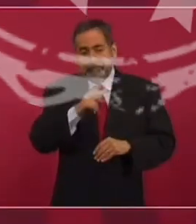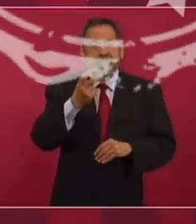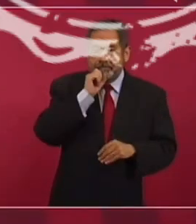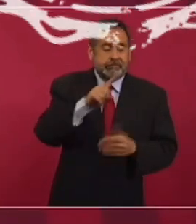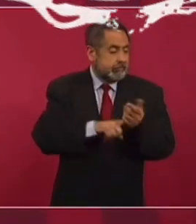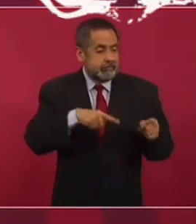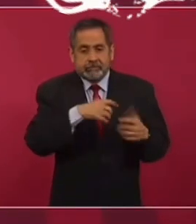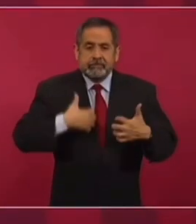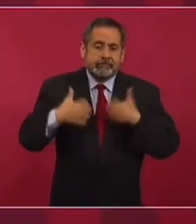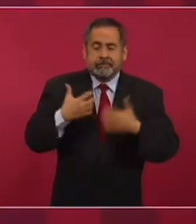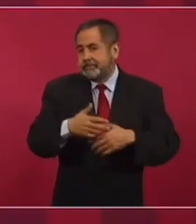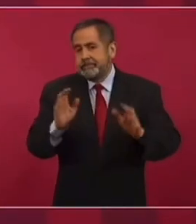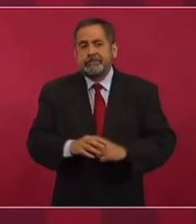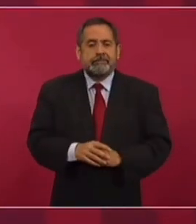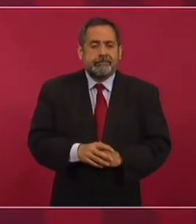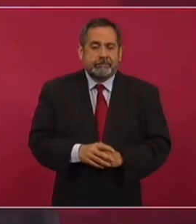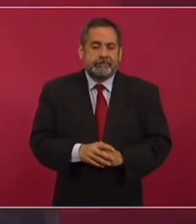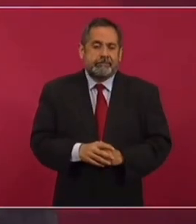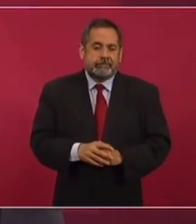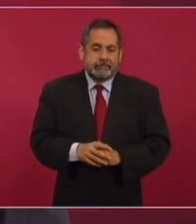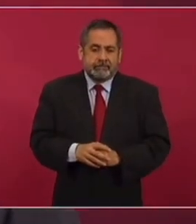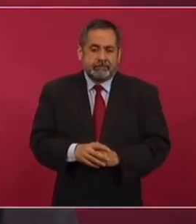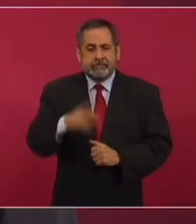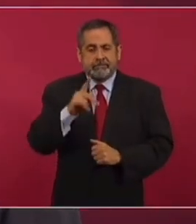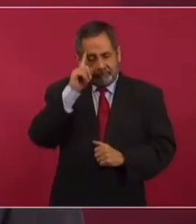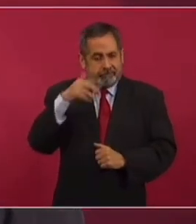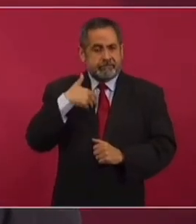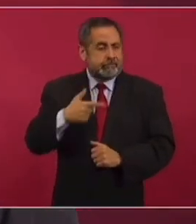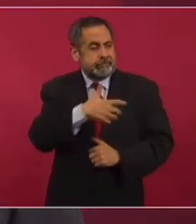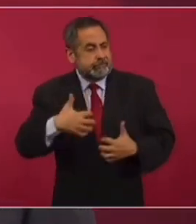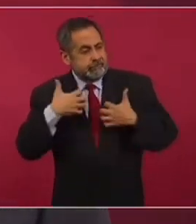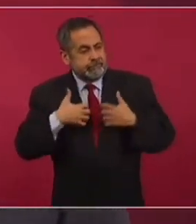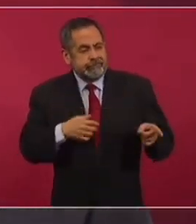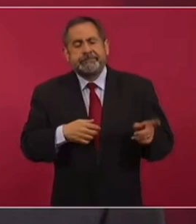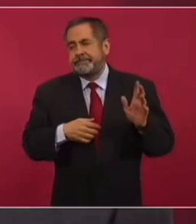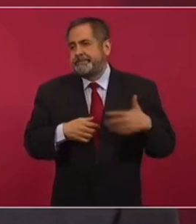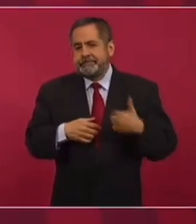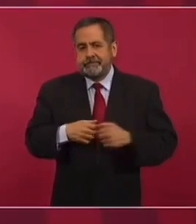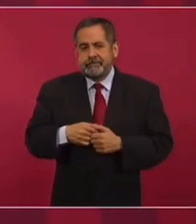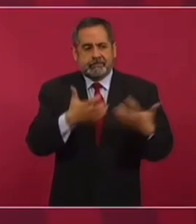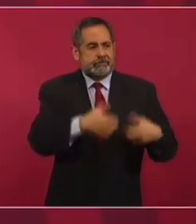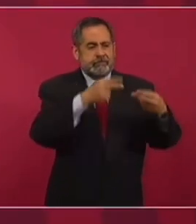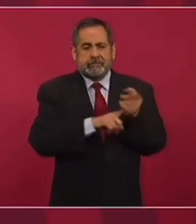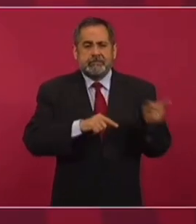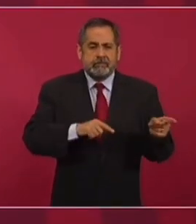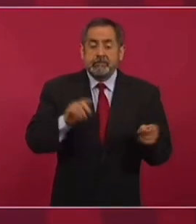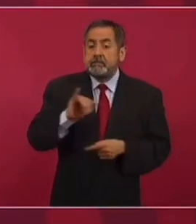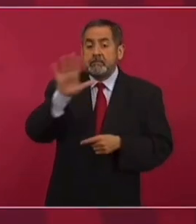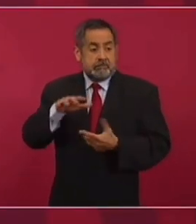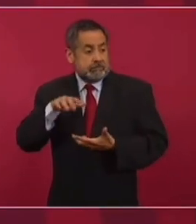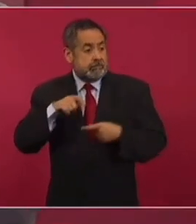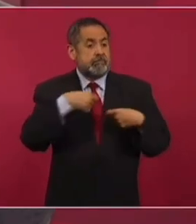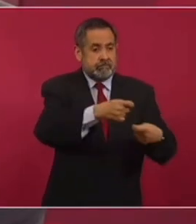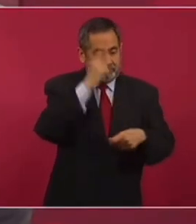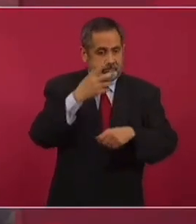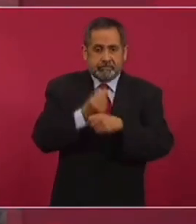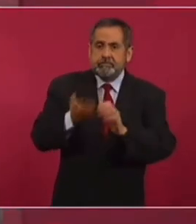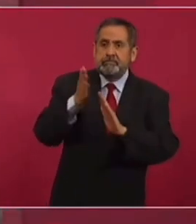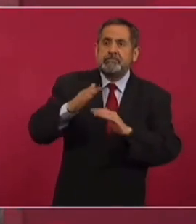También por eso es el enojo. Pero yo alcanzo a entender el enojo de una empresa que le habían entregado la construcción de una